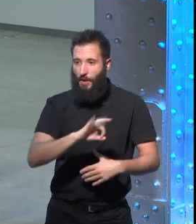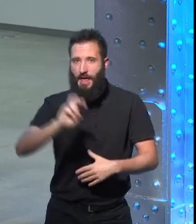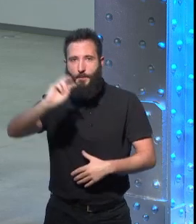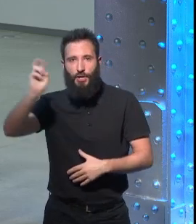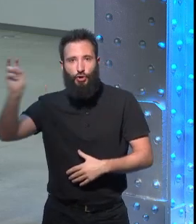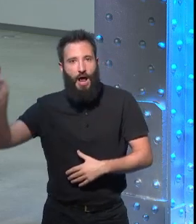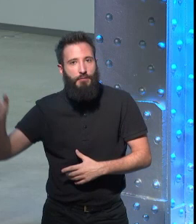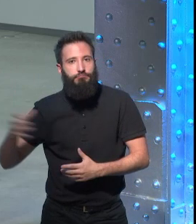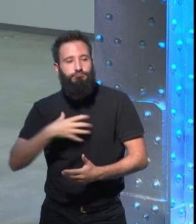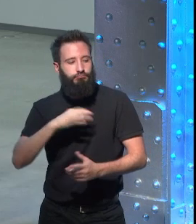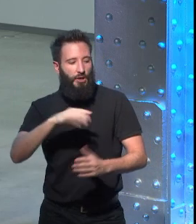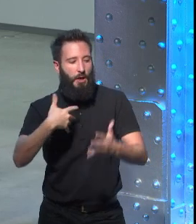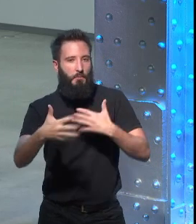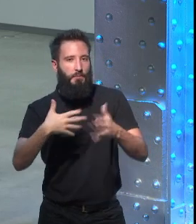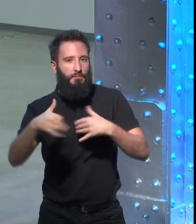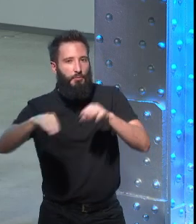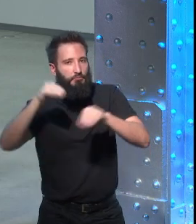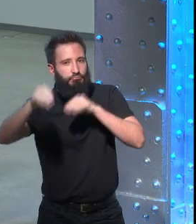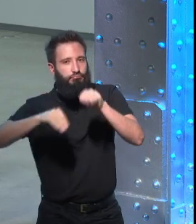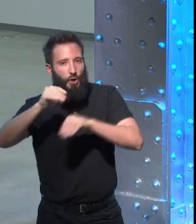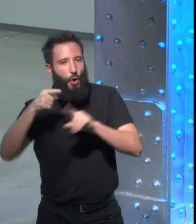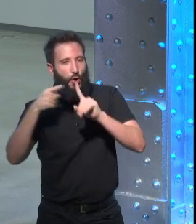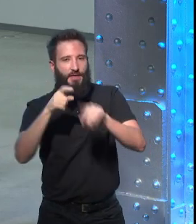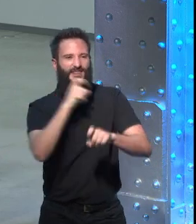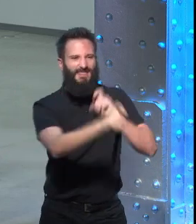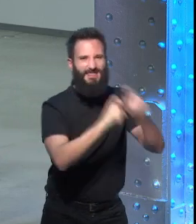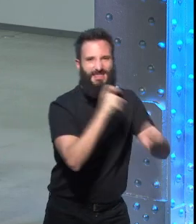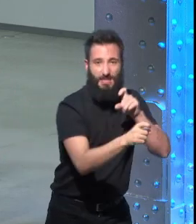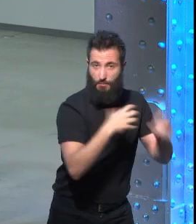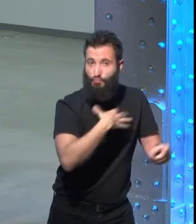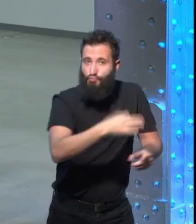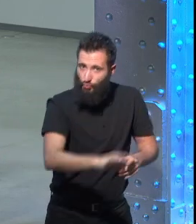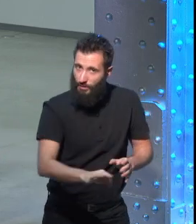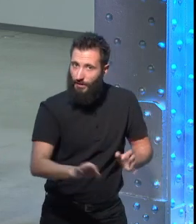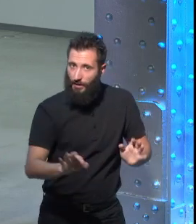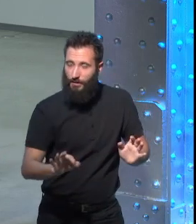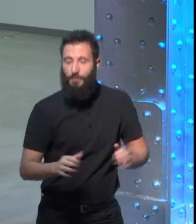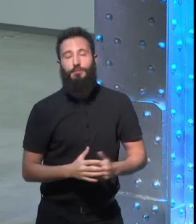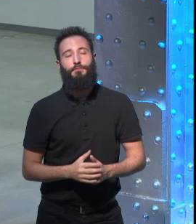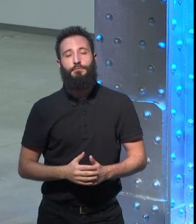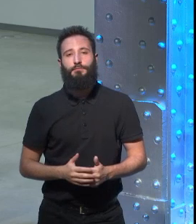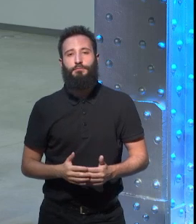ser manipulada por terceras personas para hacerles daño. Y eso sucede también, ¿no?